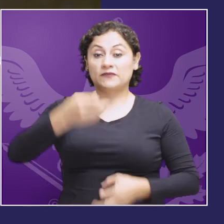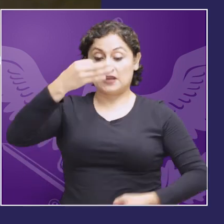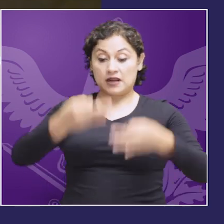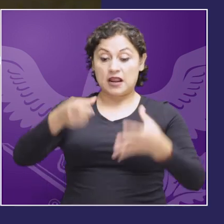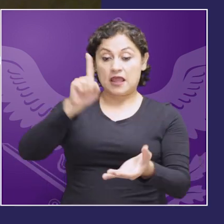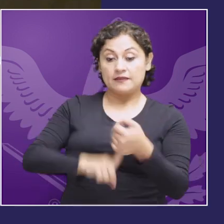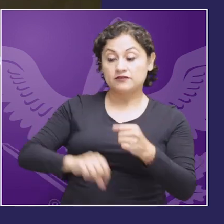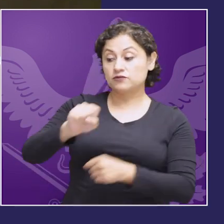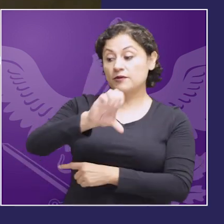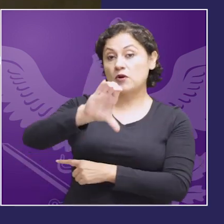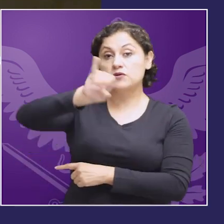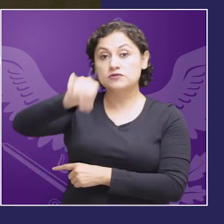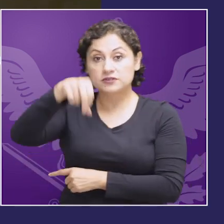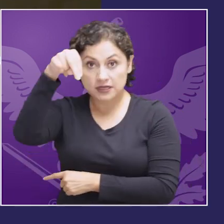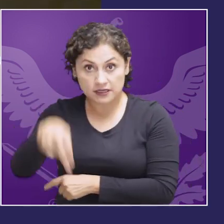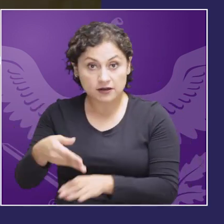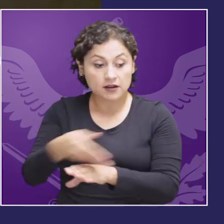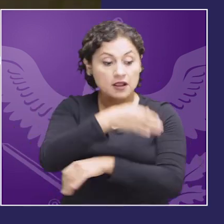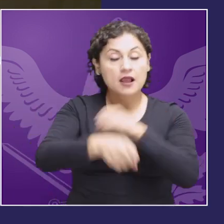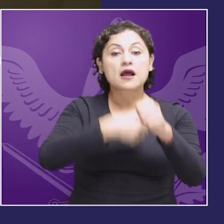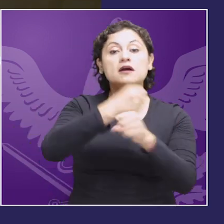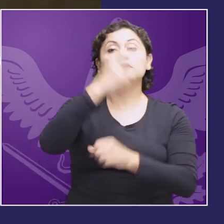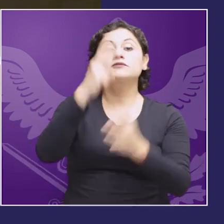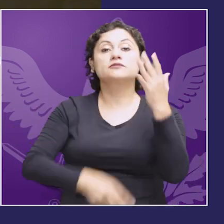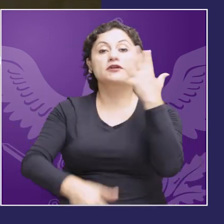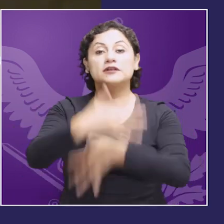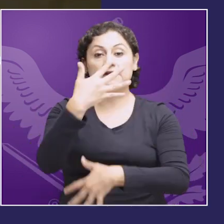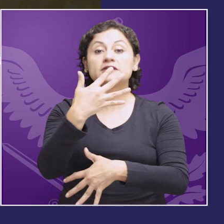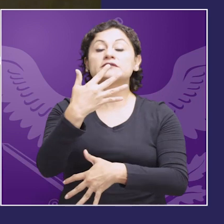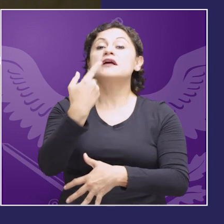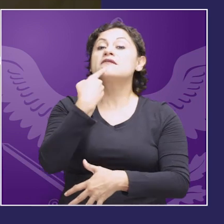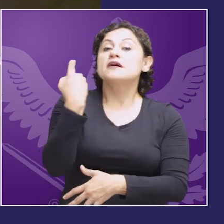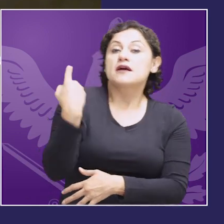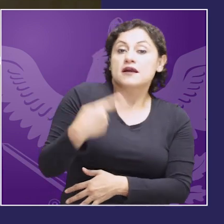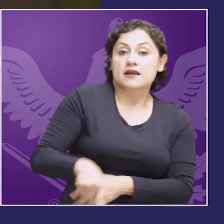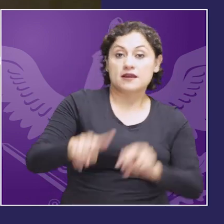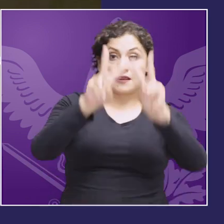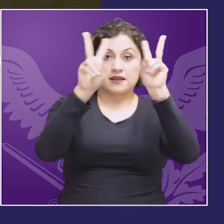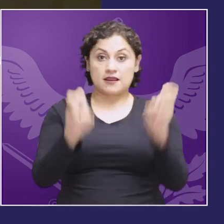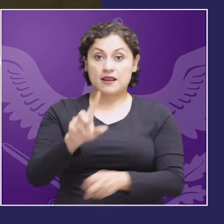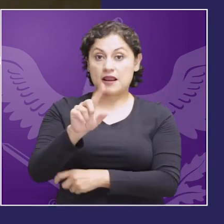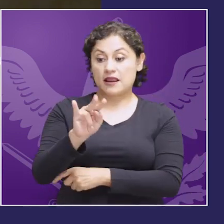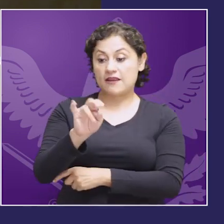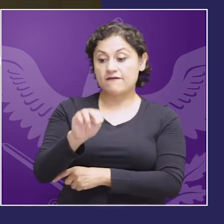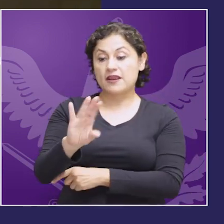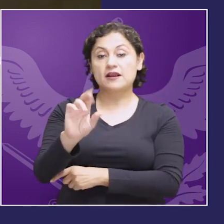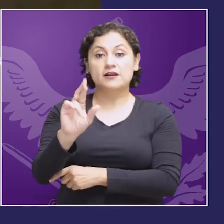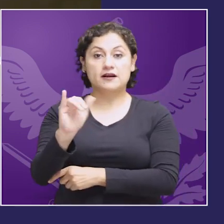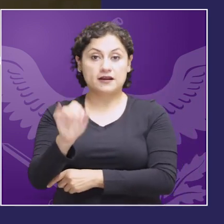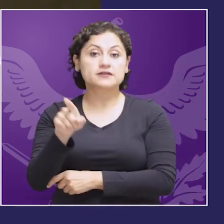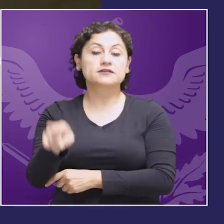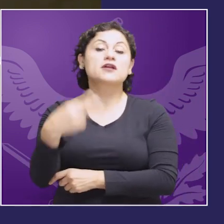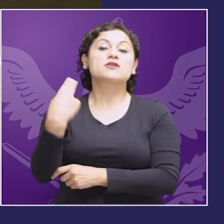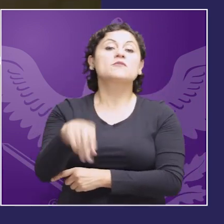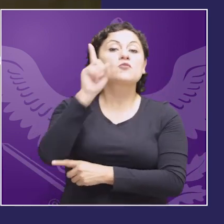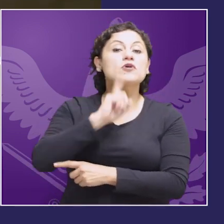delitos. En el ámbito de la jurisprudencia de la Suprema Corte de Justicia de la Nación, en 2015 se